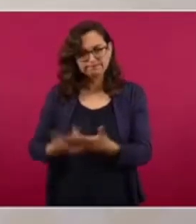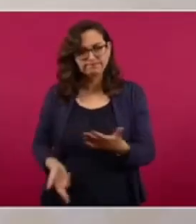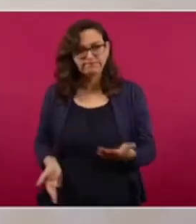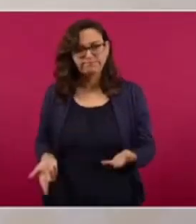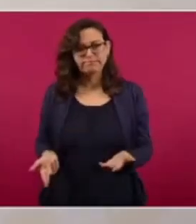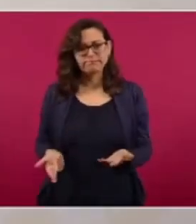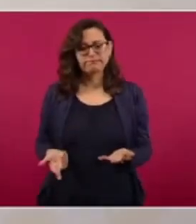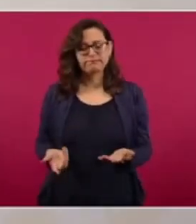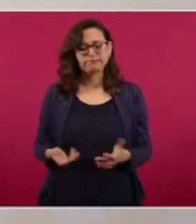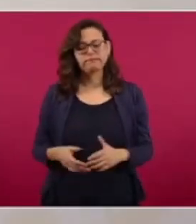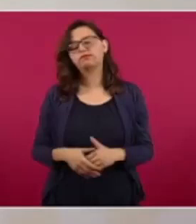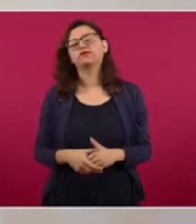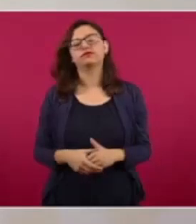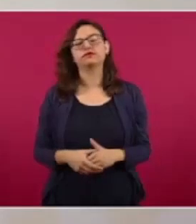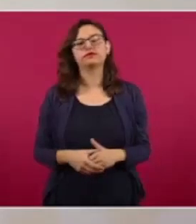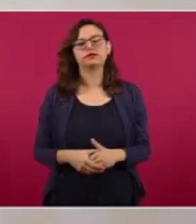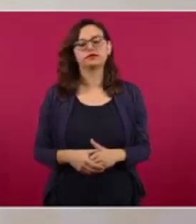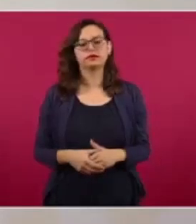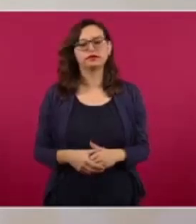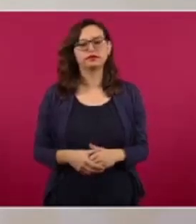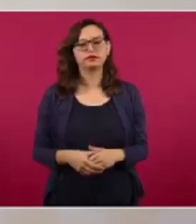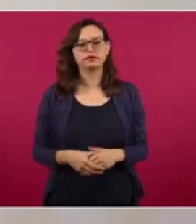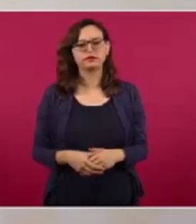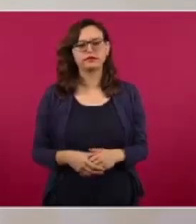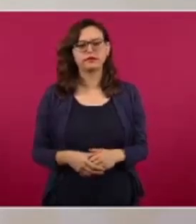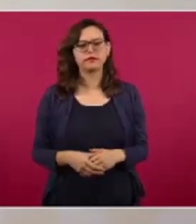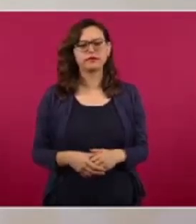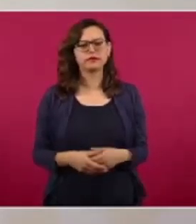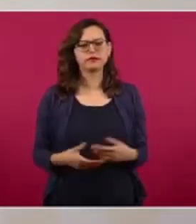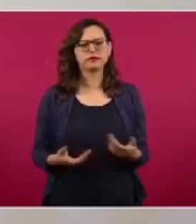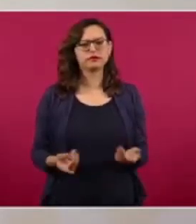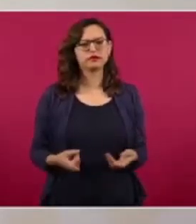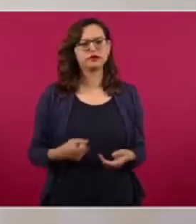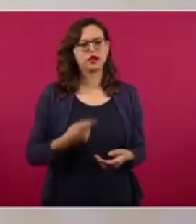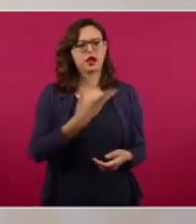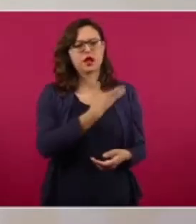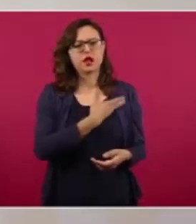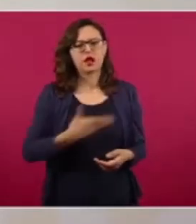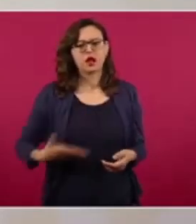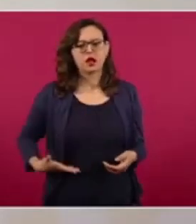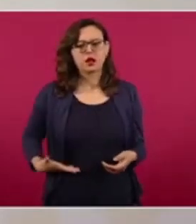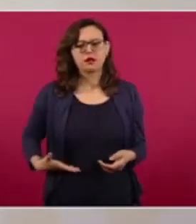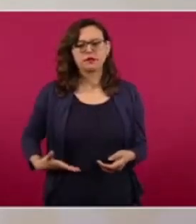Yo tengo muy buena relación con el presidente